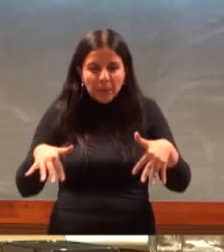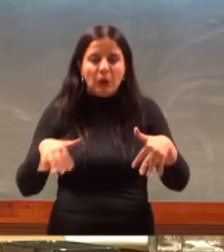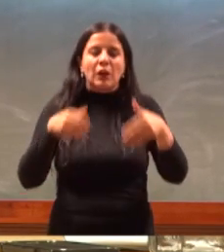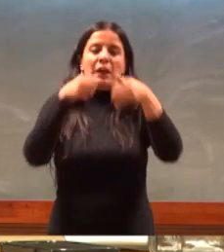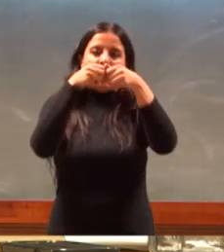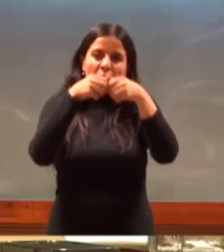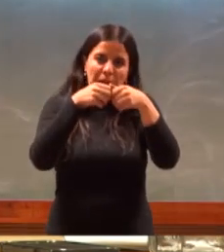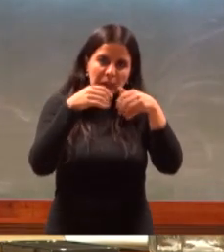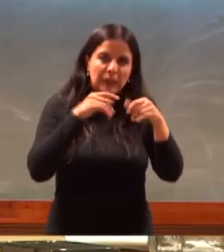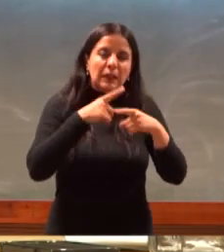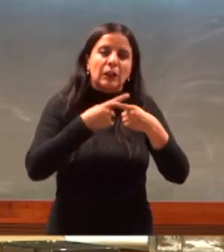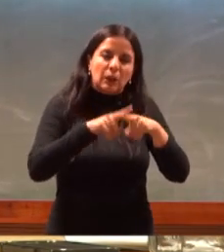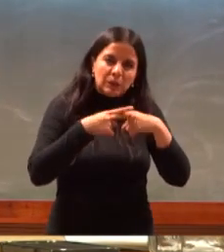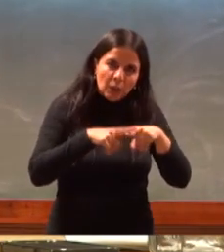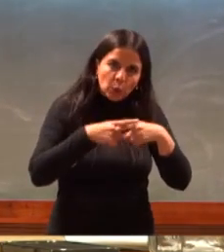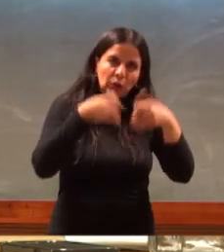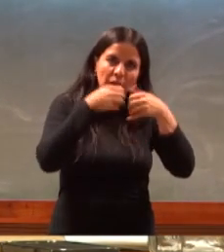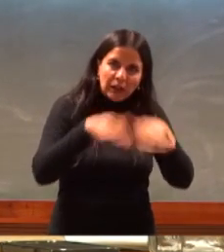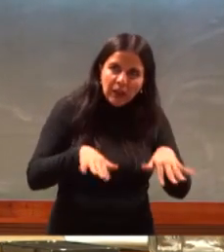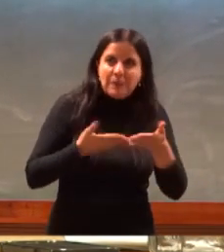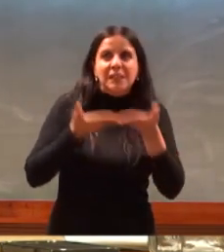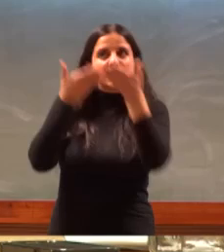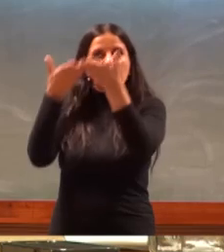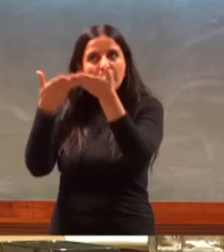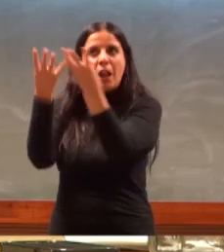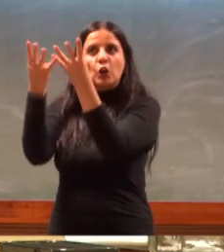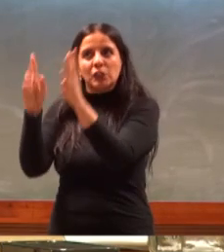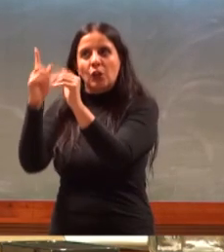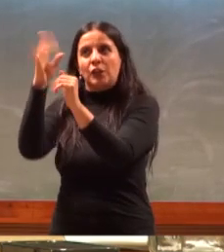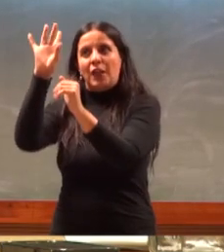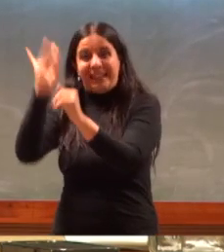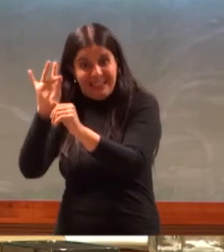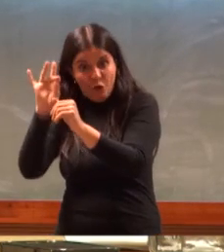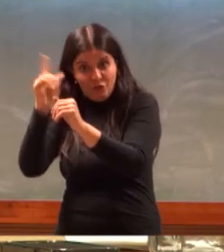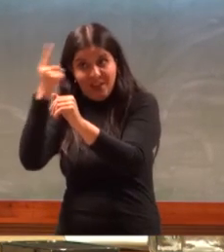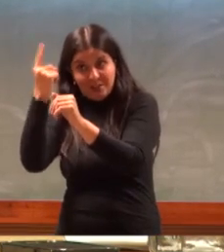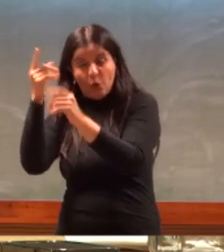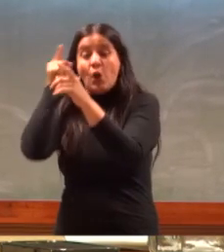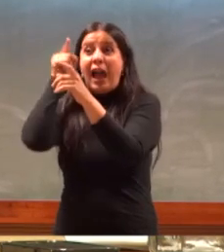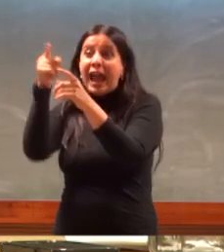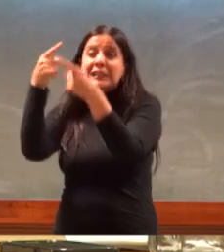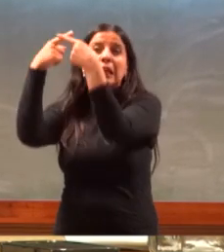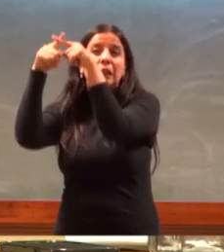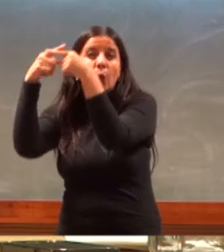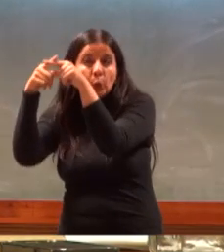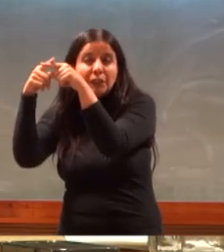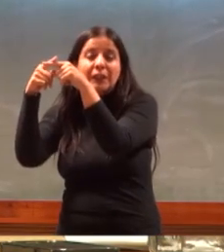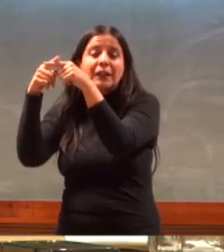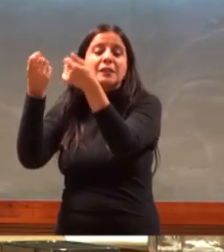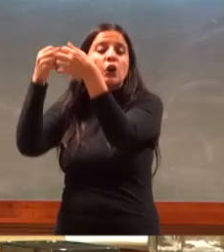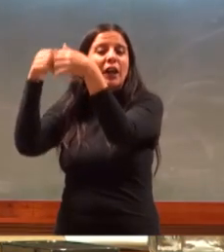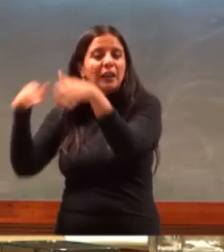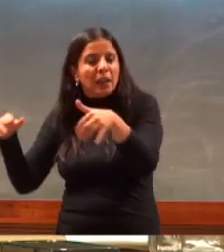apruebe en el directivo se ponga un en conocimiento público en el directivo y se ponga en discusión ese organigrama no docente y